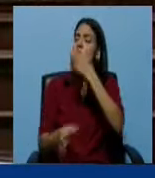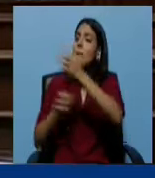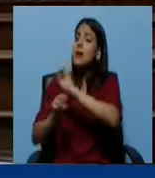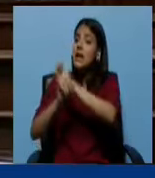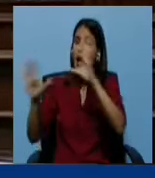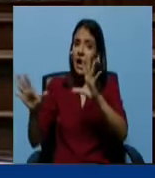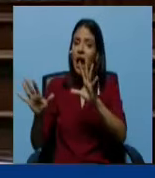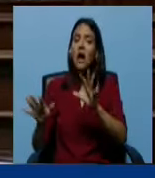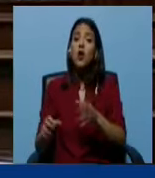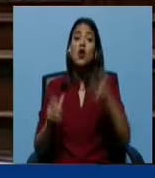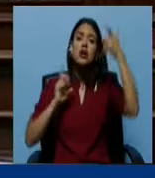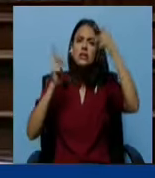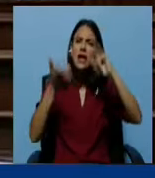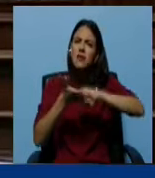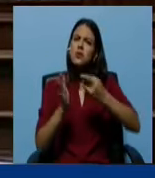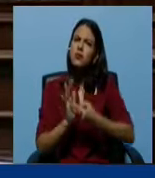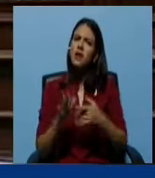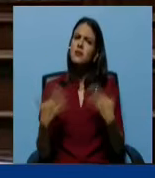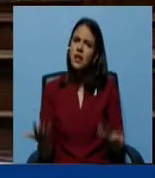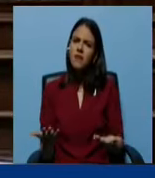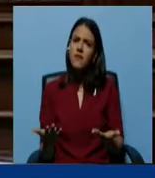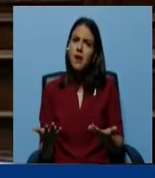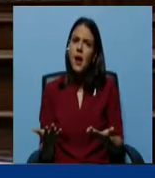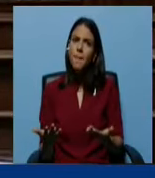peregrinación, el chavismo es